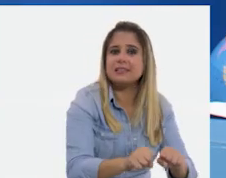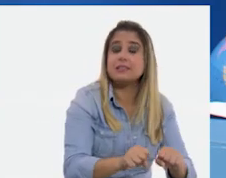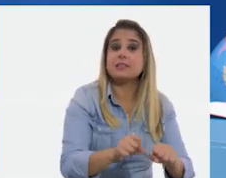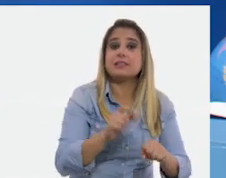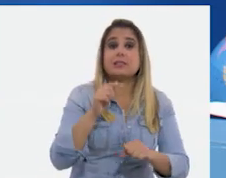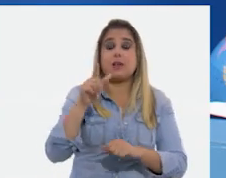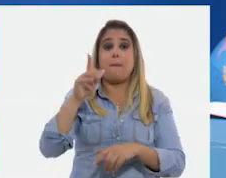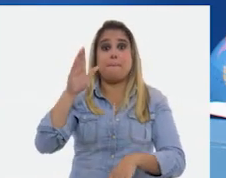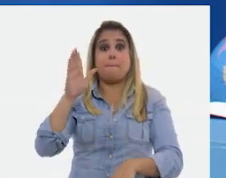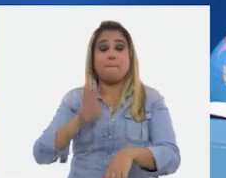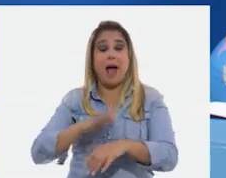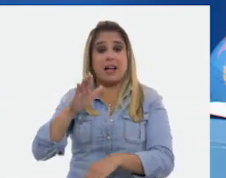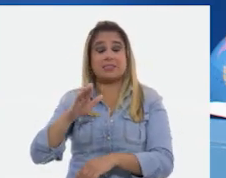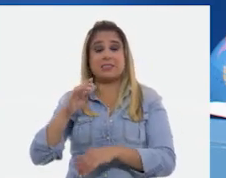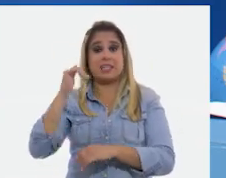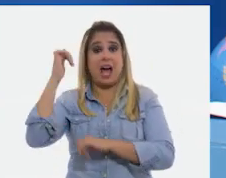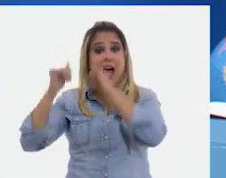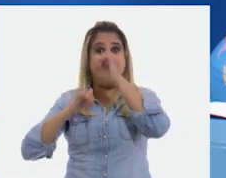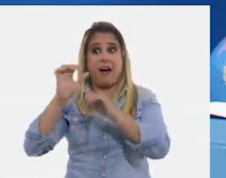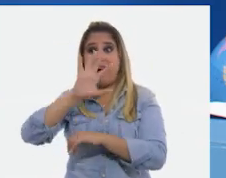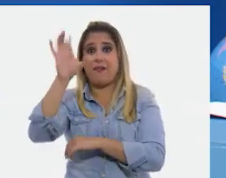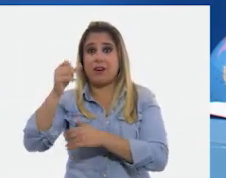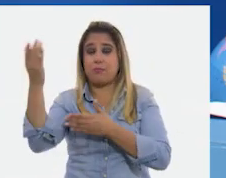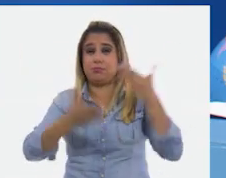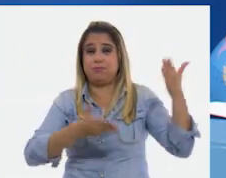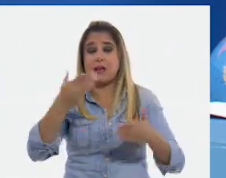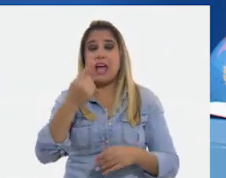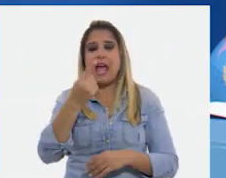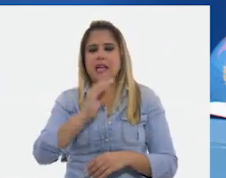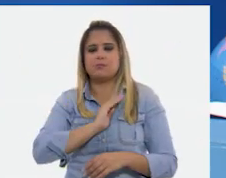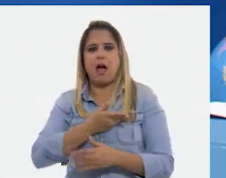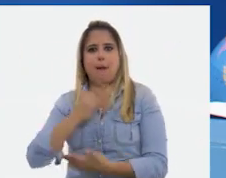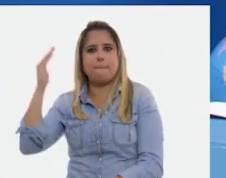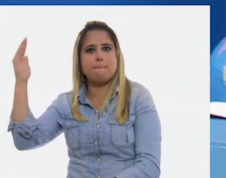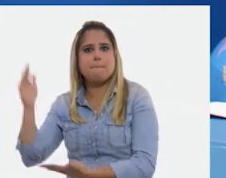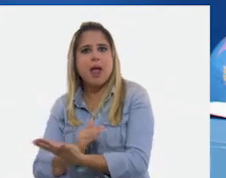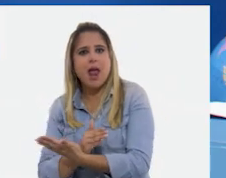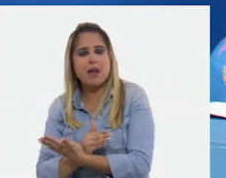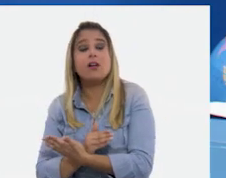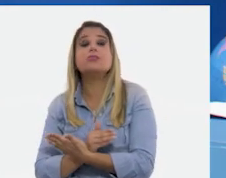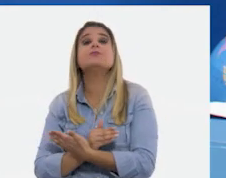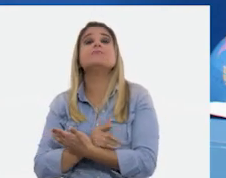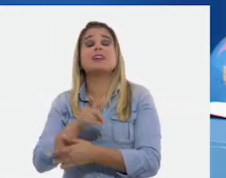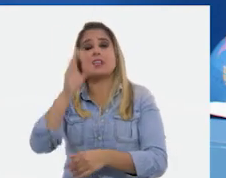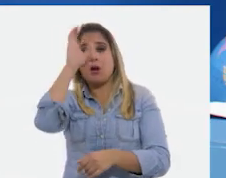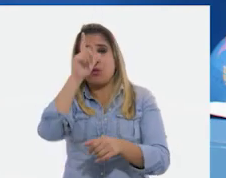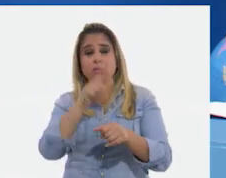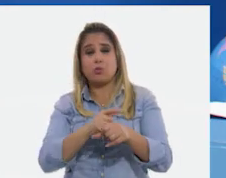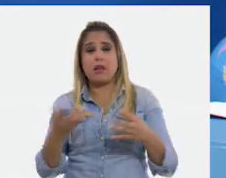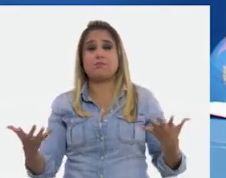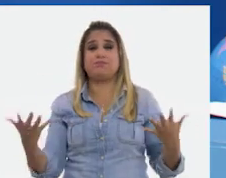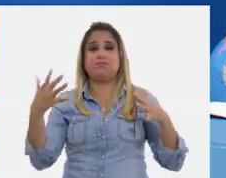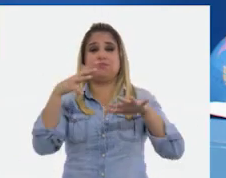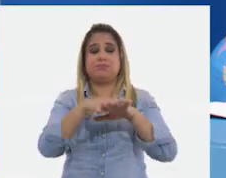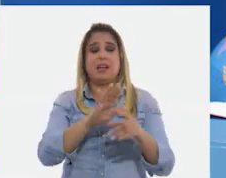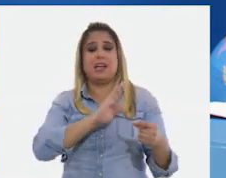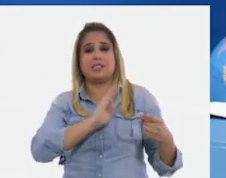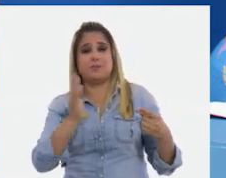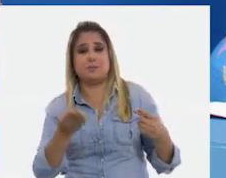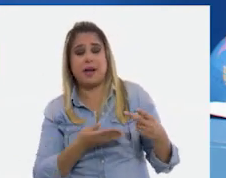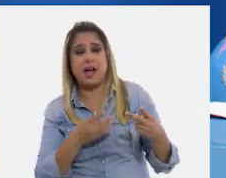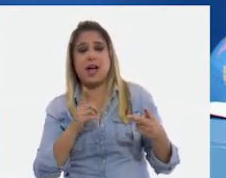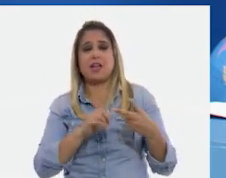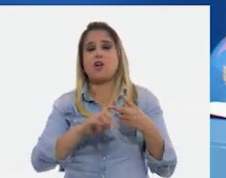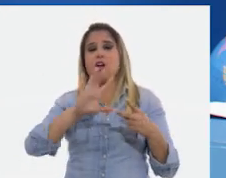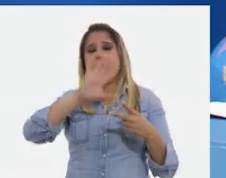que españoles durante esta época. Es así que estas culturas se mezclaron con los españoles y con los